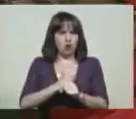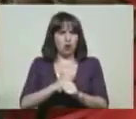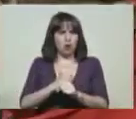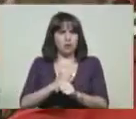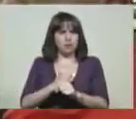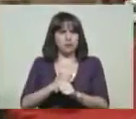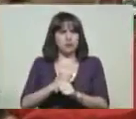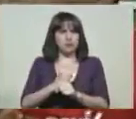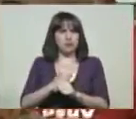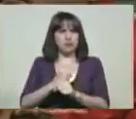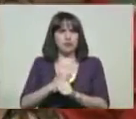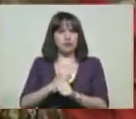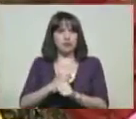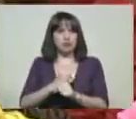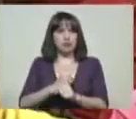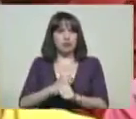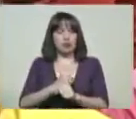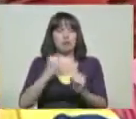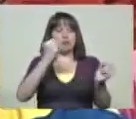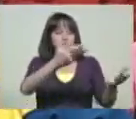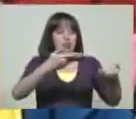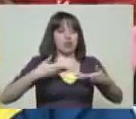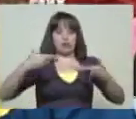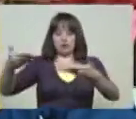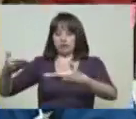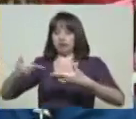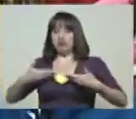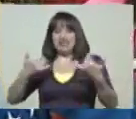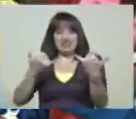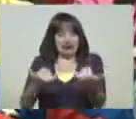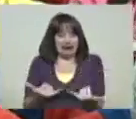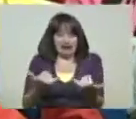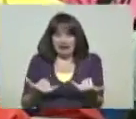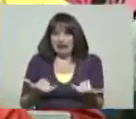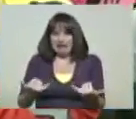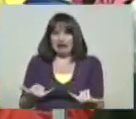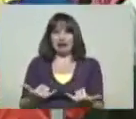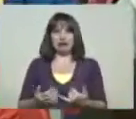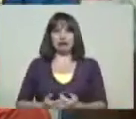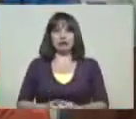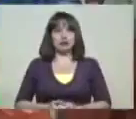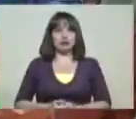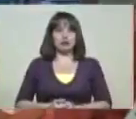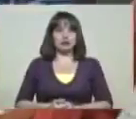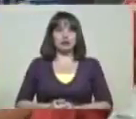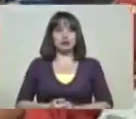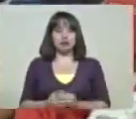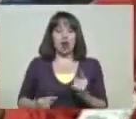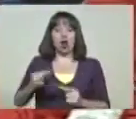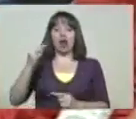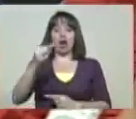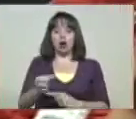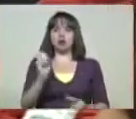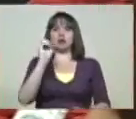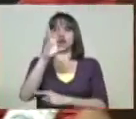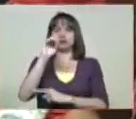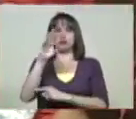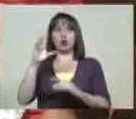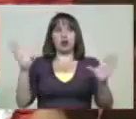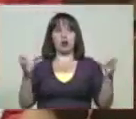mesa que me dé pronto contigo en la próxima plenaria